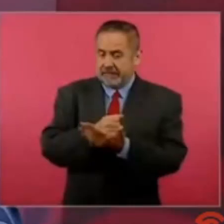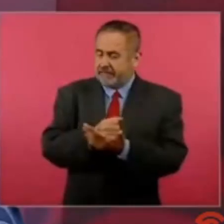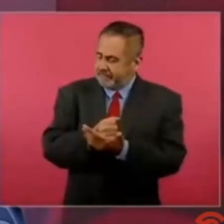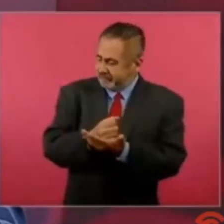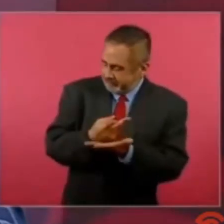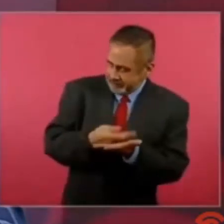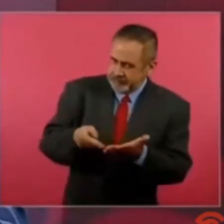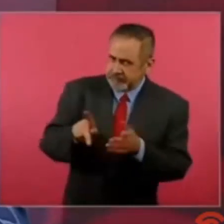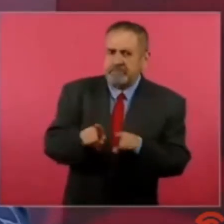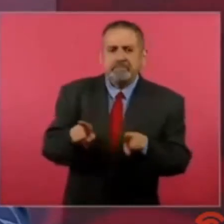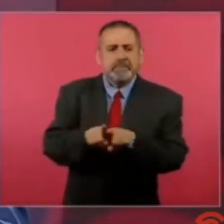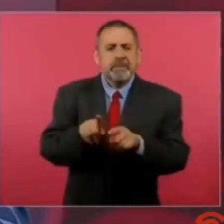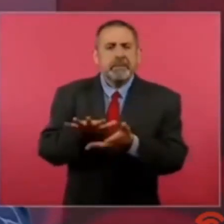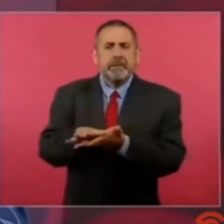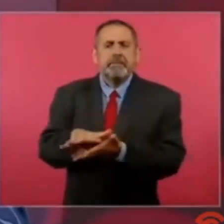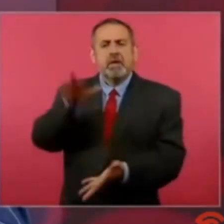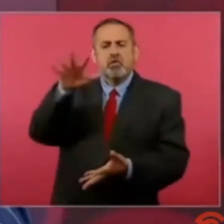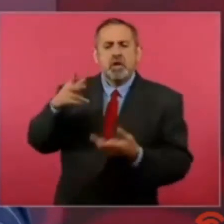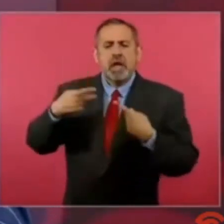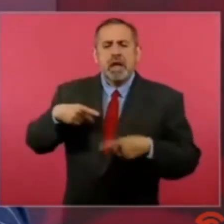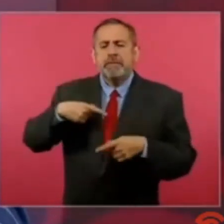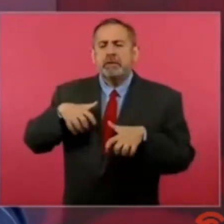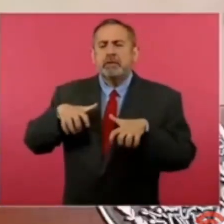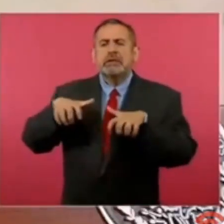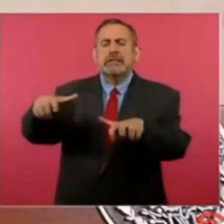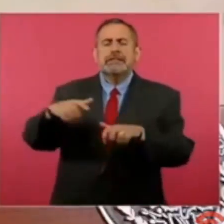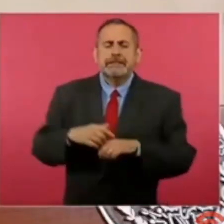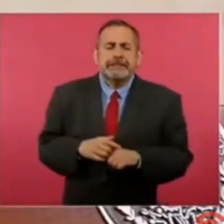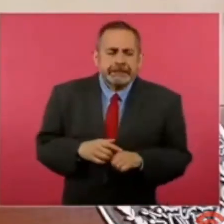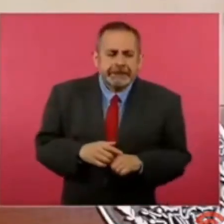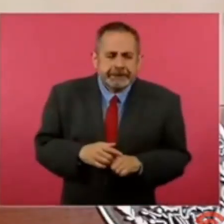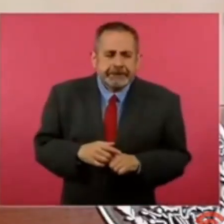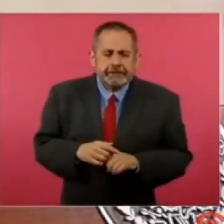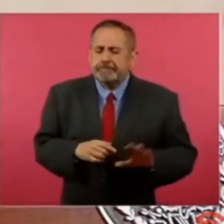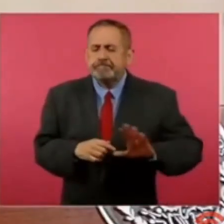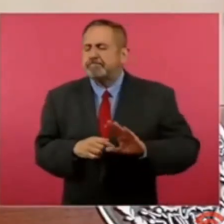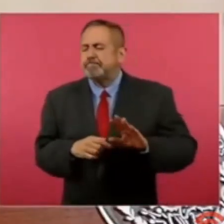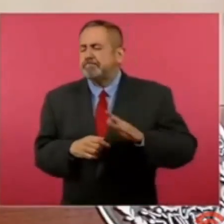la mayoría de la gente ya sabe